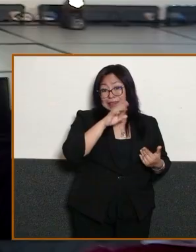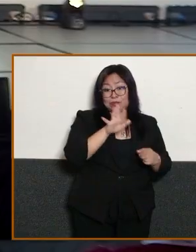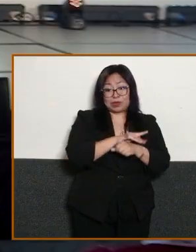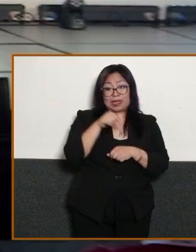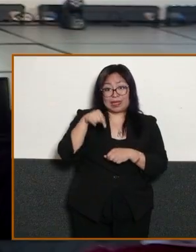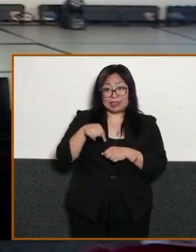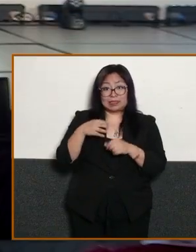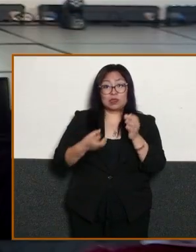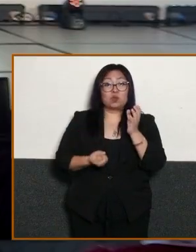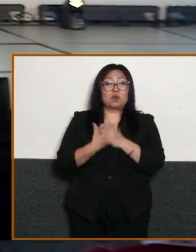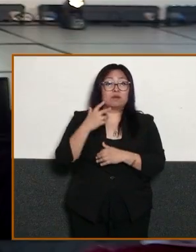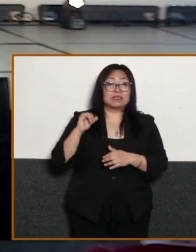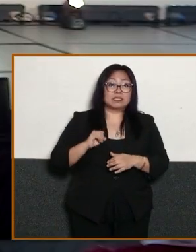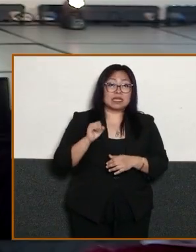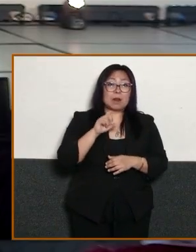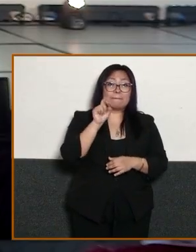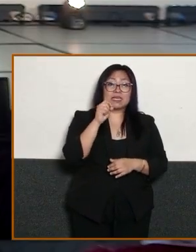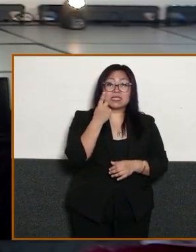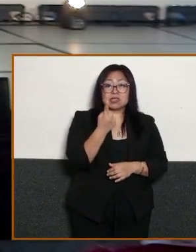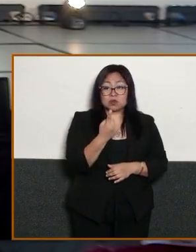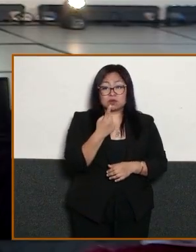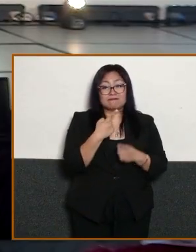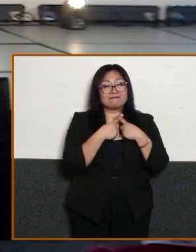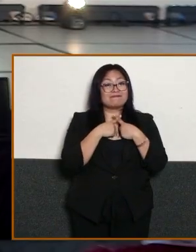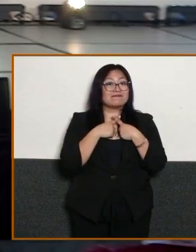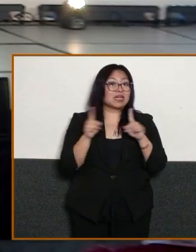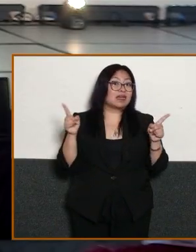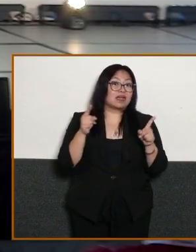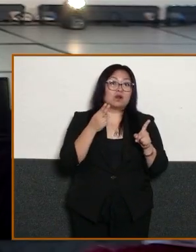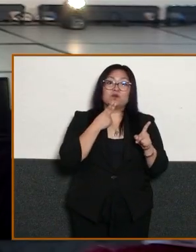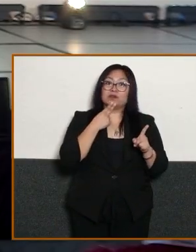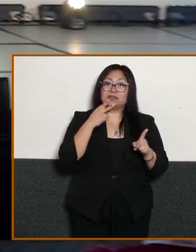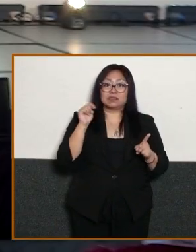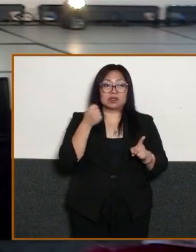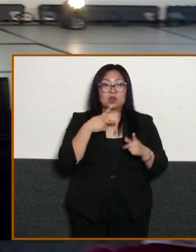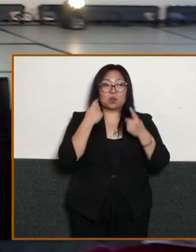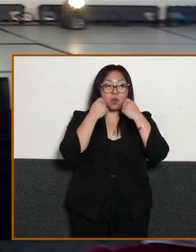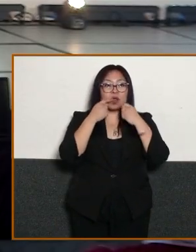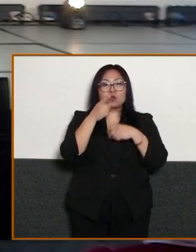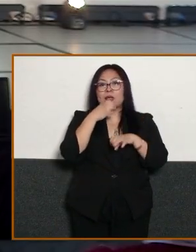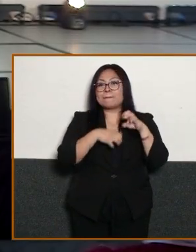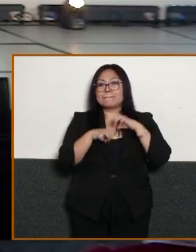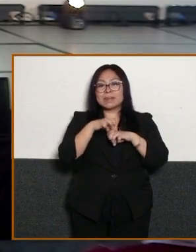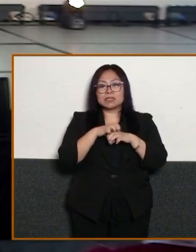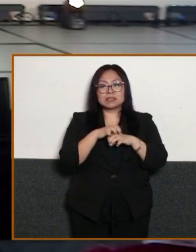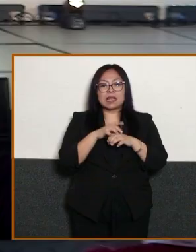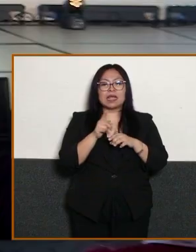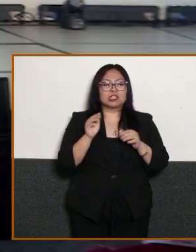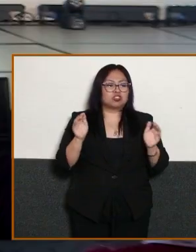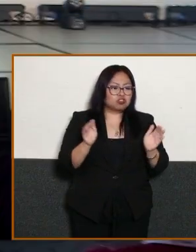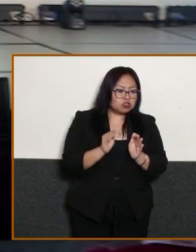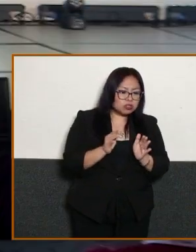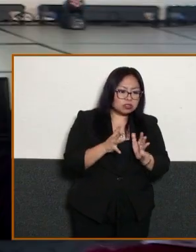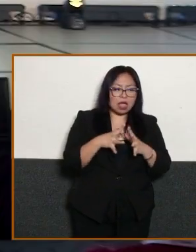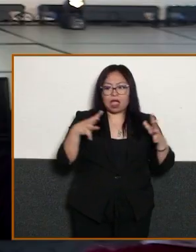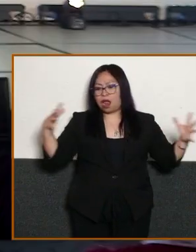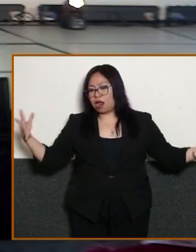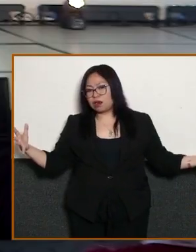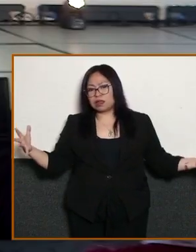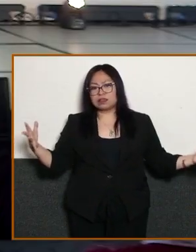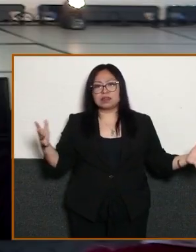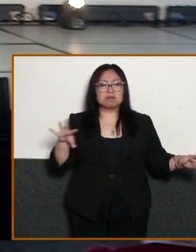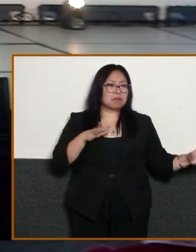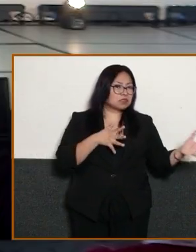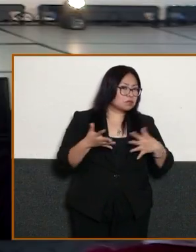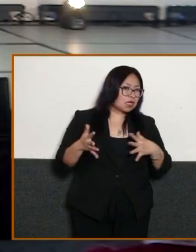XXI. Para todas y todos. No importa si tu empresa es chiquita, grandota, mediana. Es como si